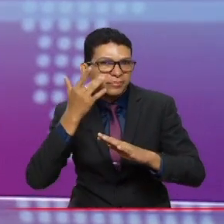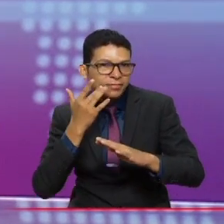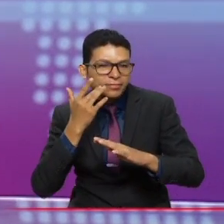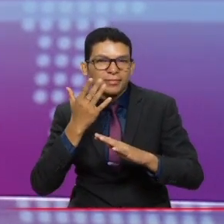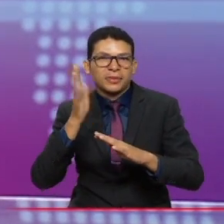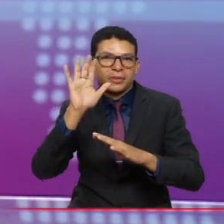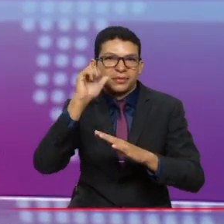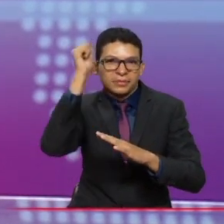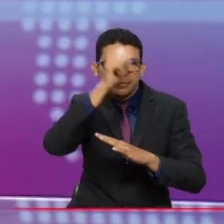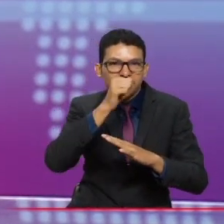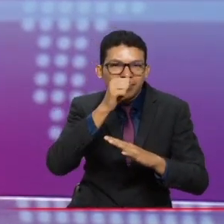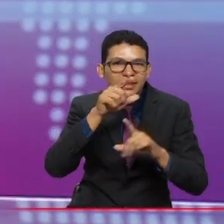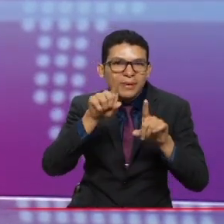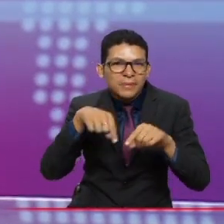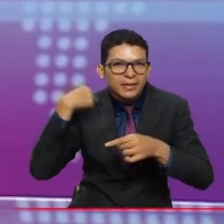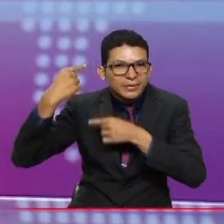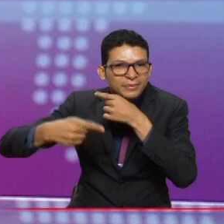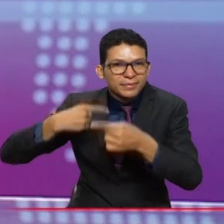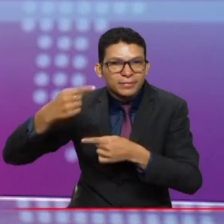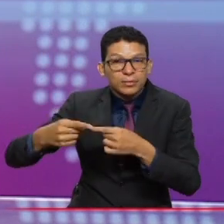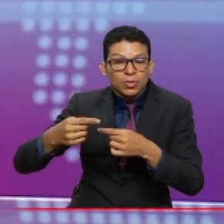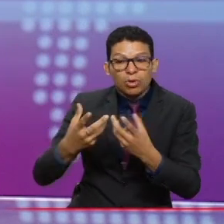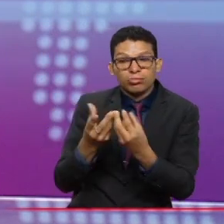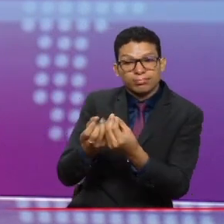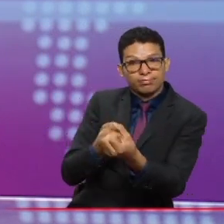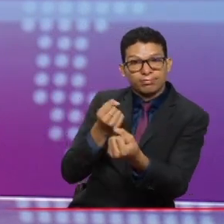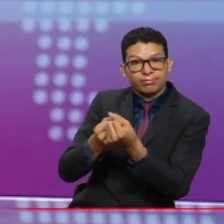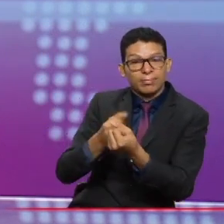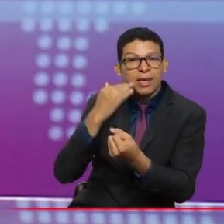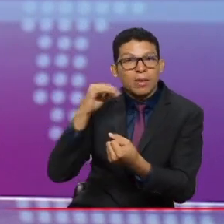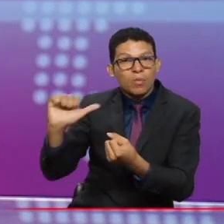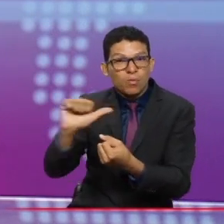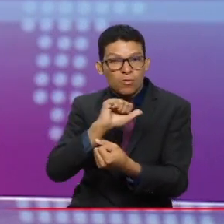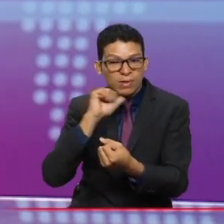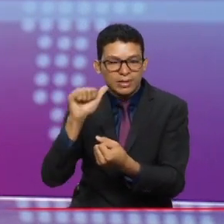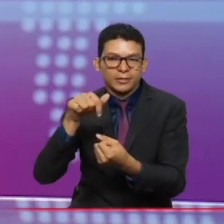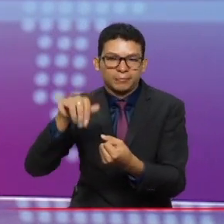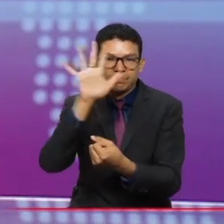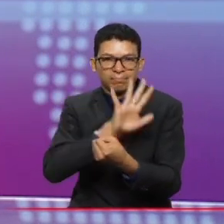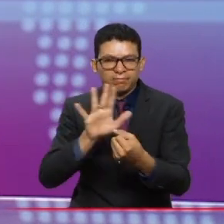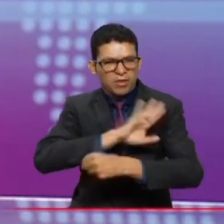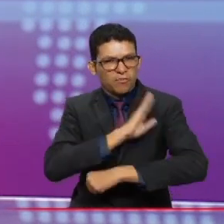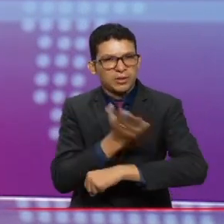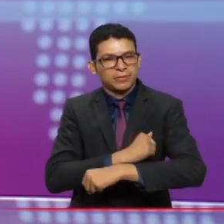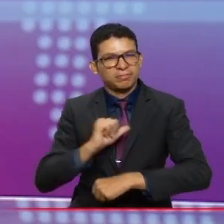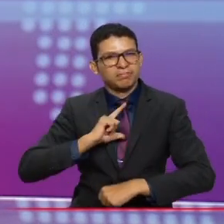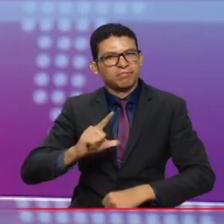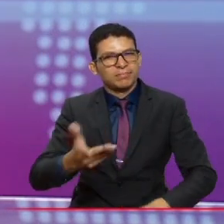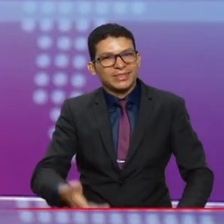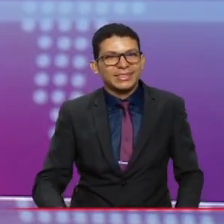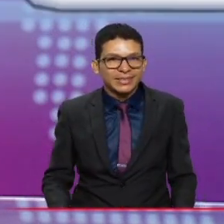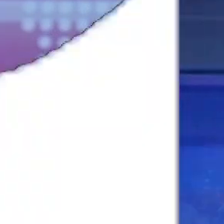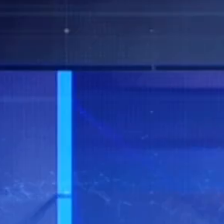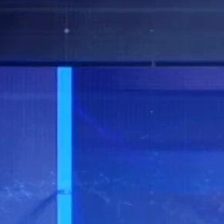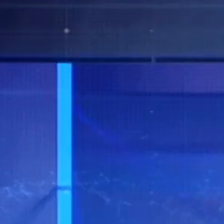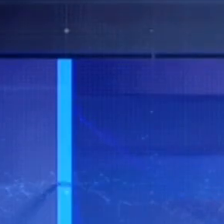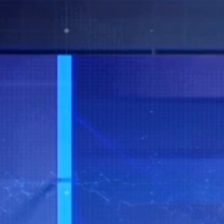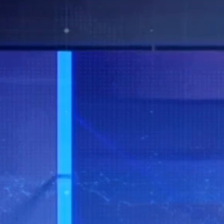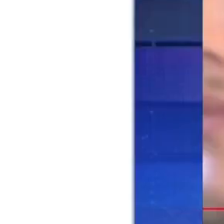de posgrado para mujeres en el Valle del Cauca, esto como una de las claves para fortalecer el liderazgo de esta región.